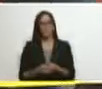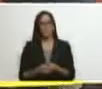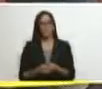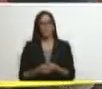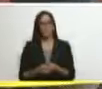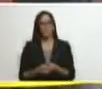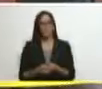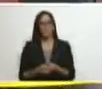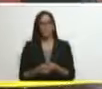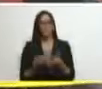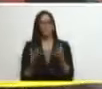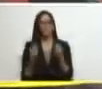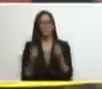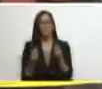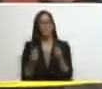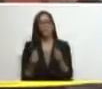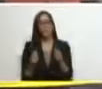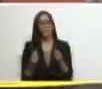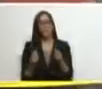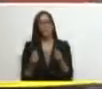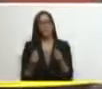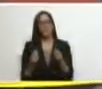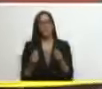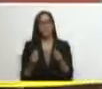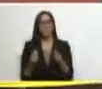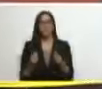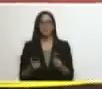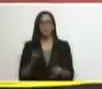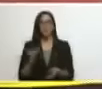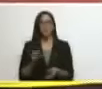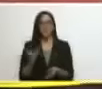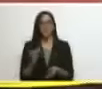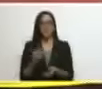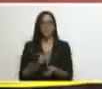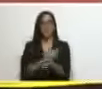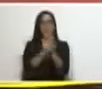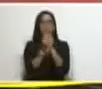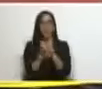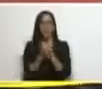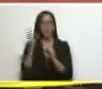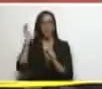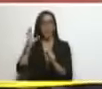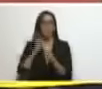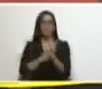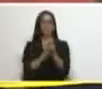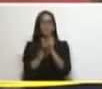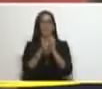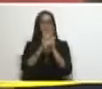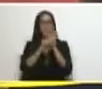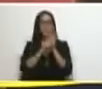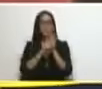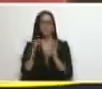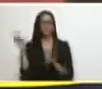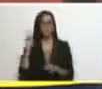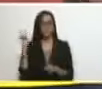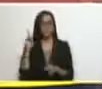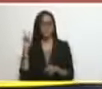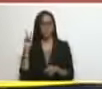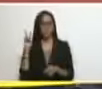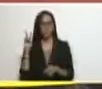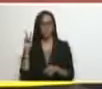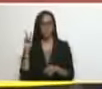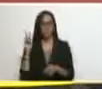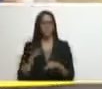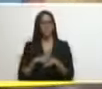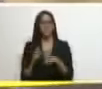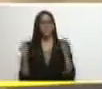muy ambicioso en grandes cambios para el país, de reforma de la Constitución bolivariana.